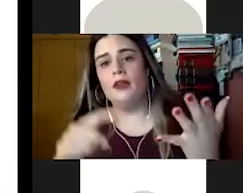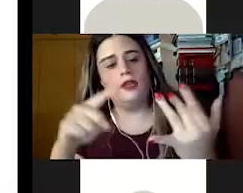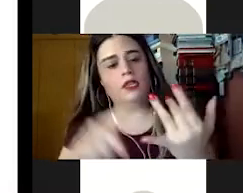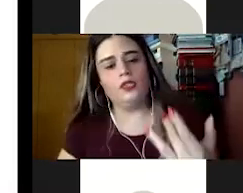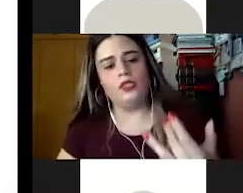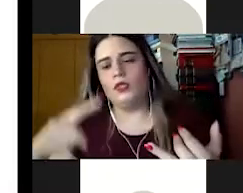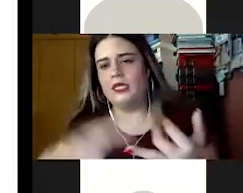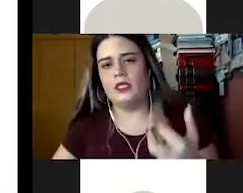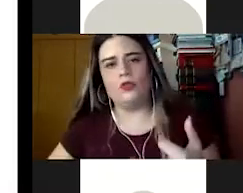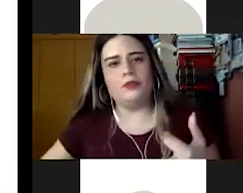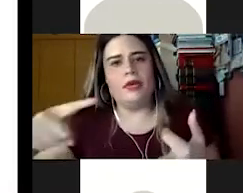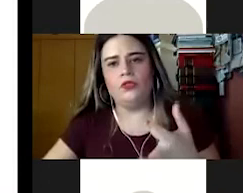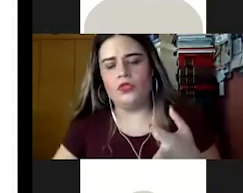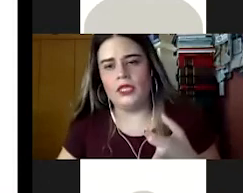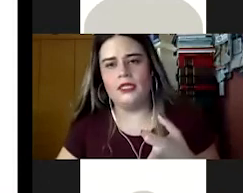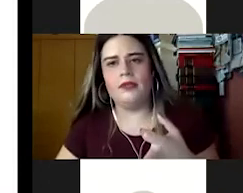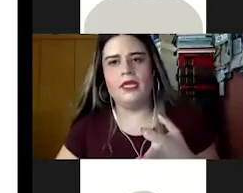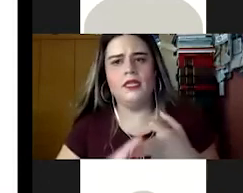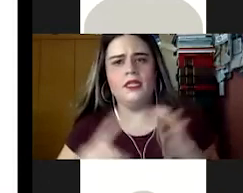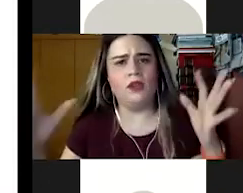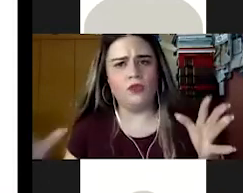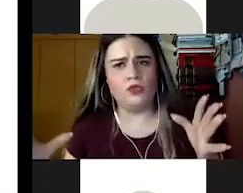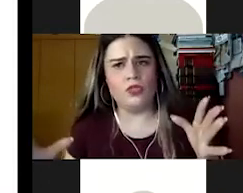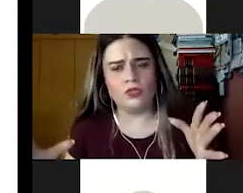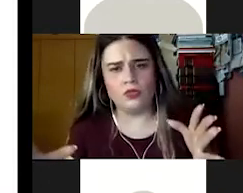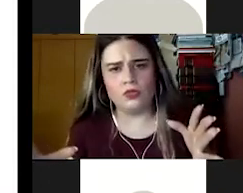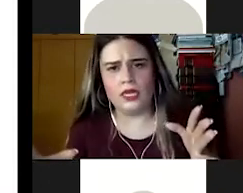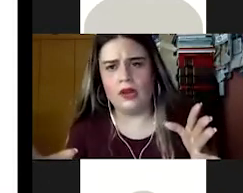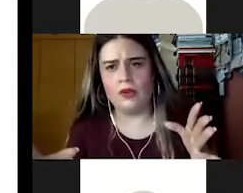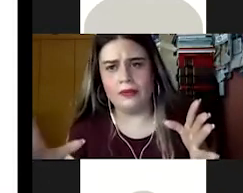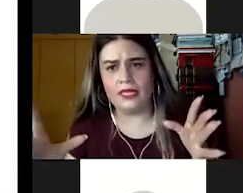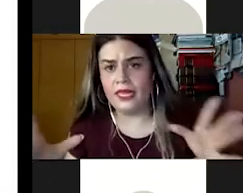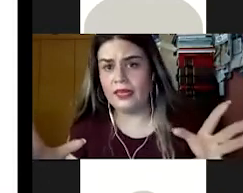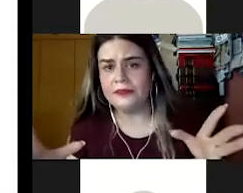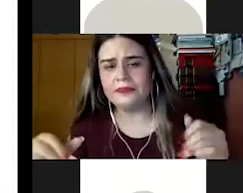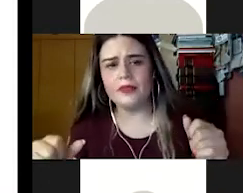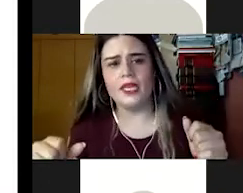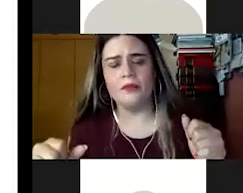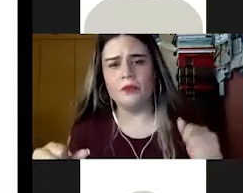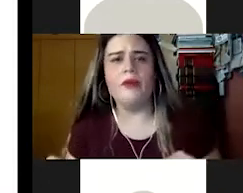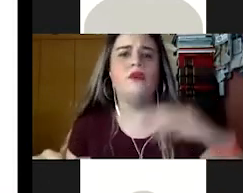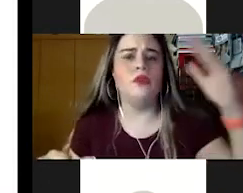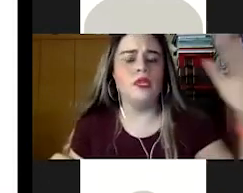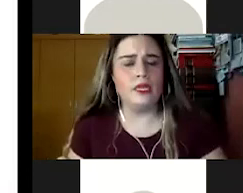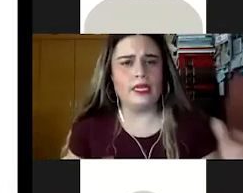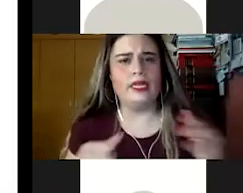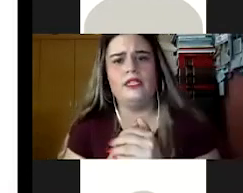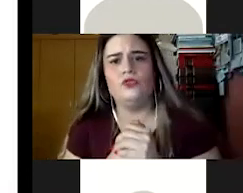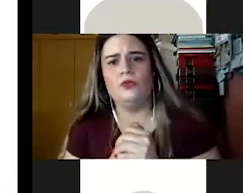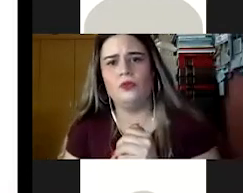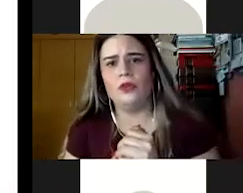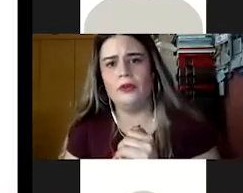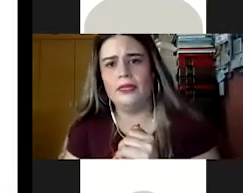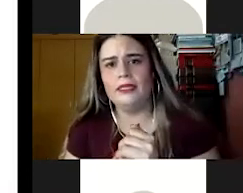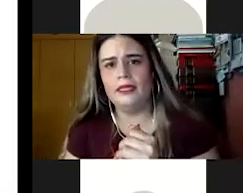integra Naciones Unidas, sector privado, sociedad civil. Quizá algunos de ustedes conocen a Laura Becerra, de Equipo Pueblo. Ella